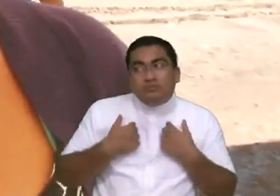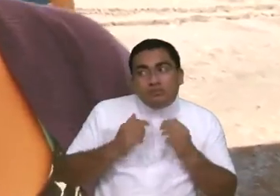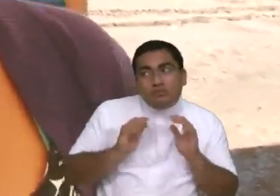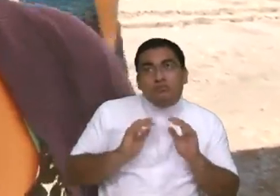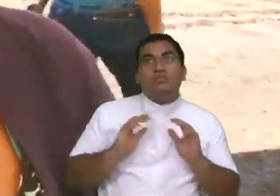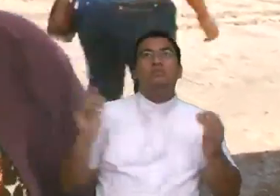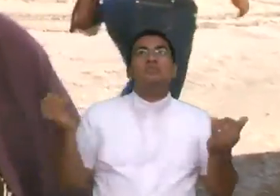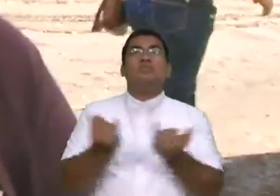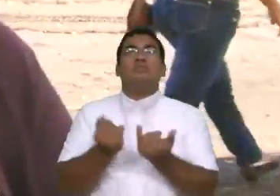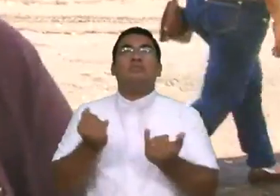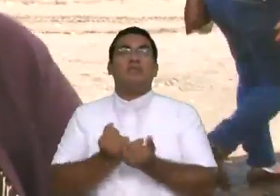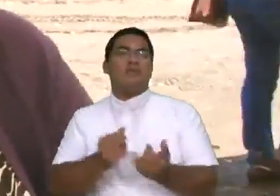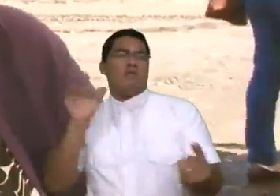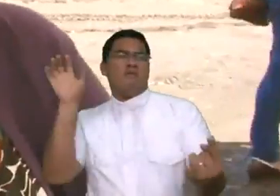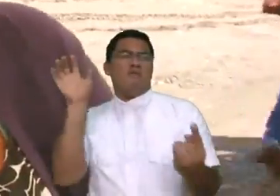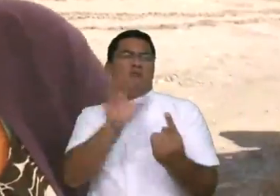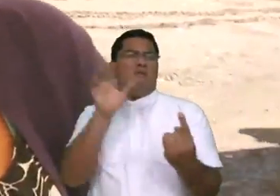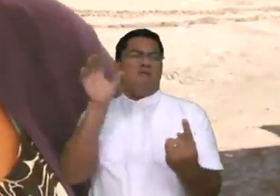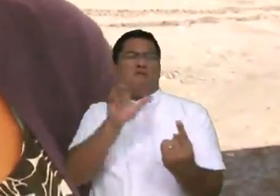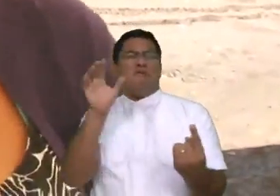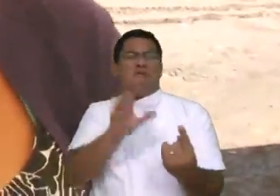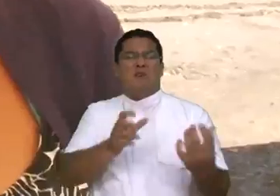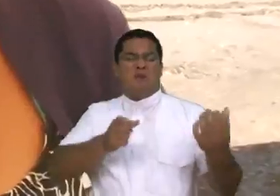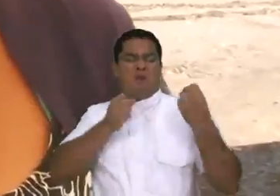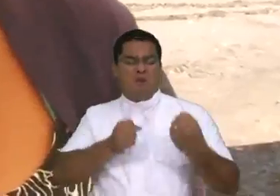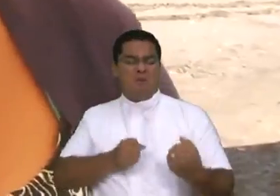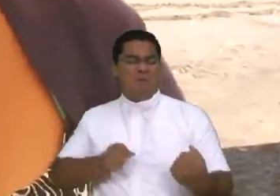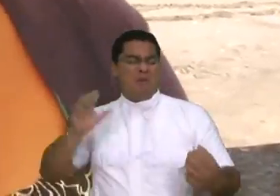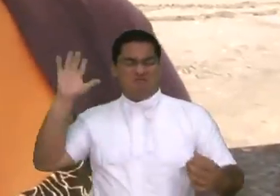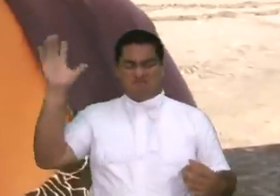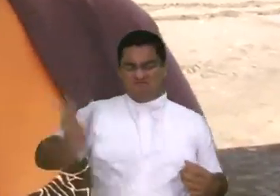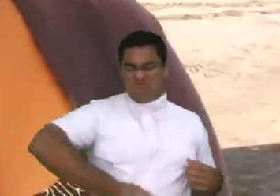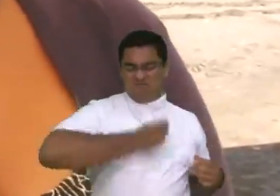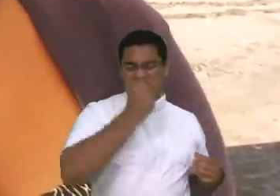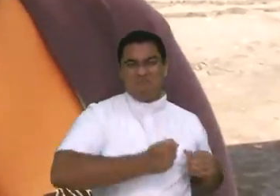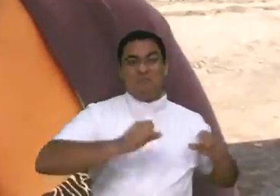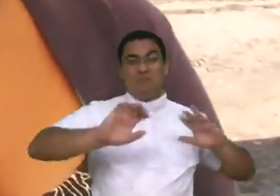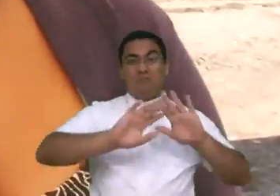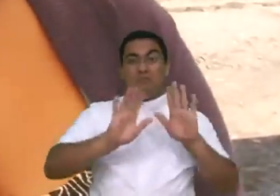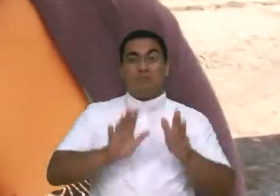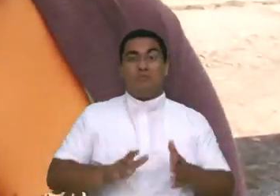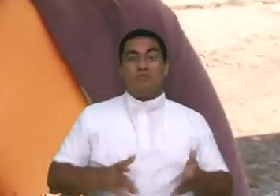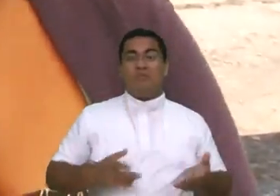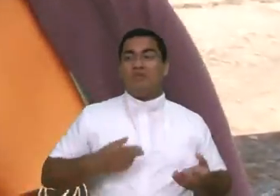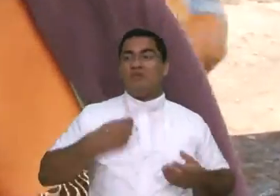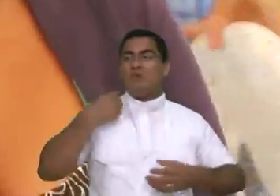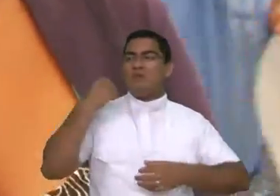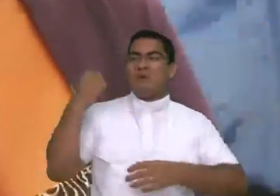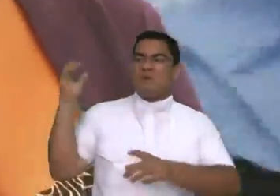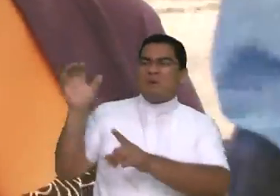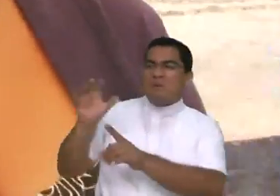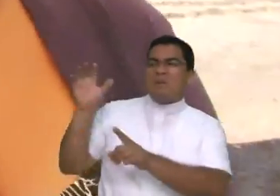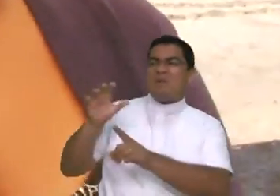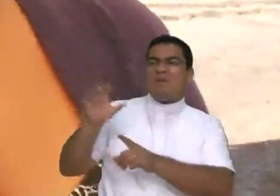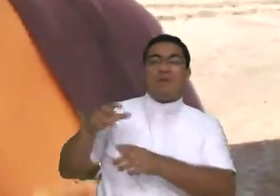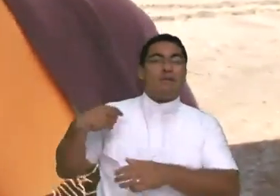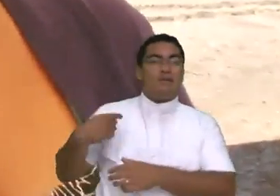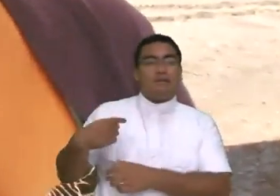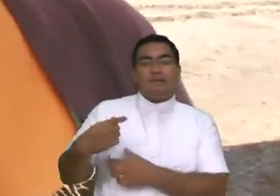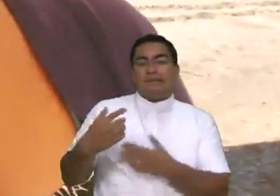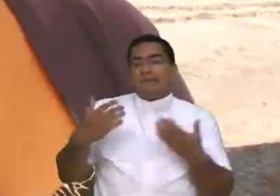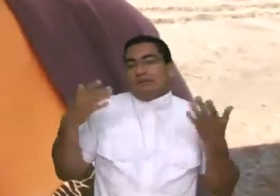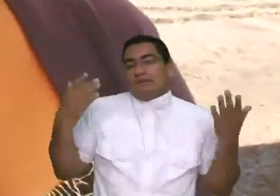agresión psicológica es la que el hombre ejerce cuando viene y te saca muchas cosas, te atormenta pues todos los días